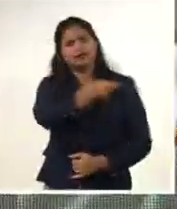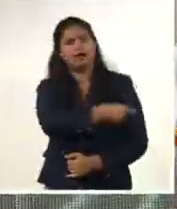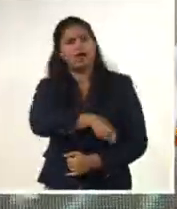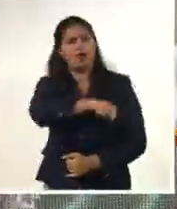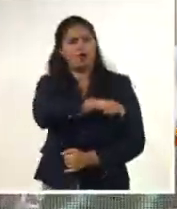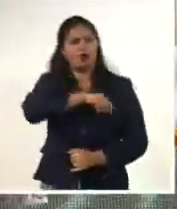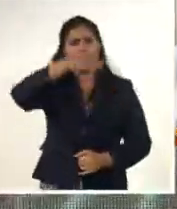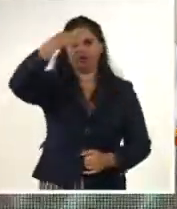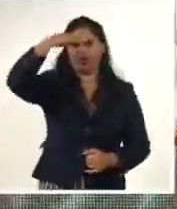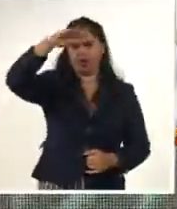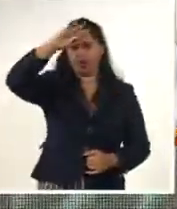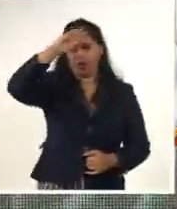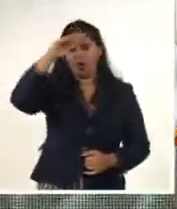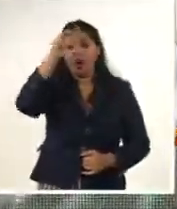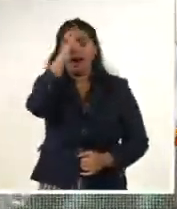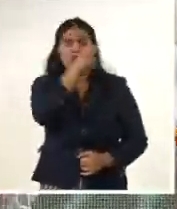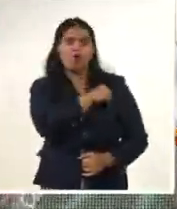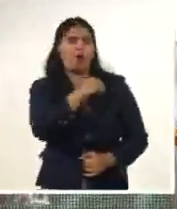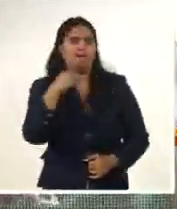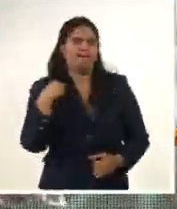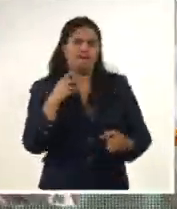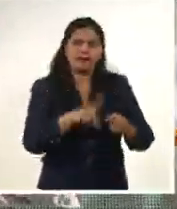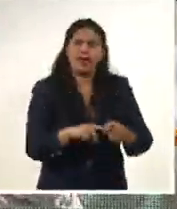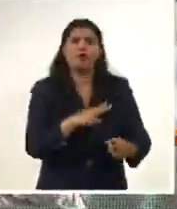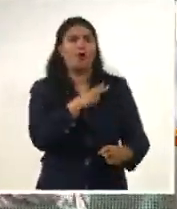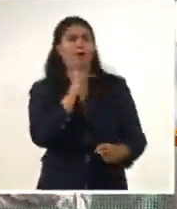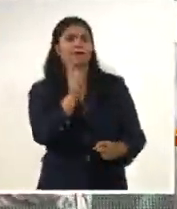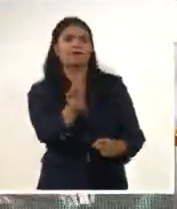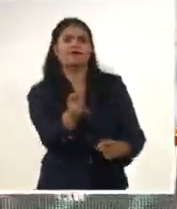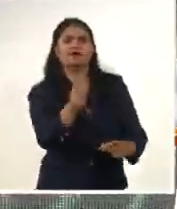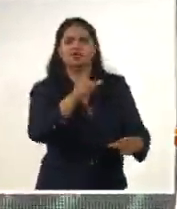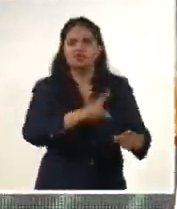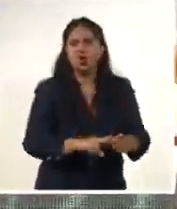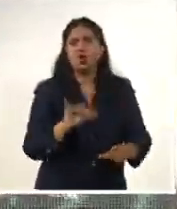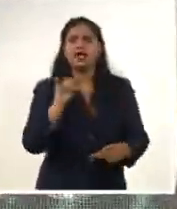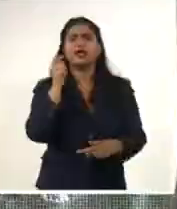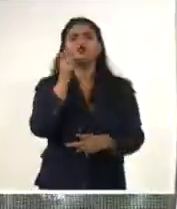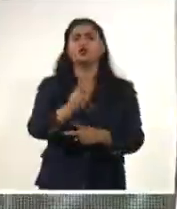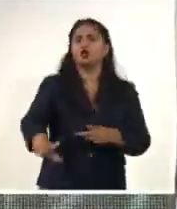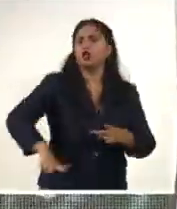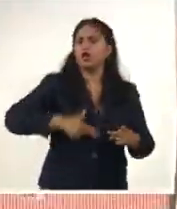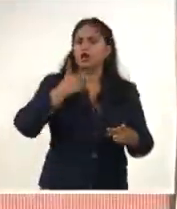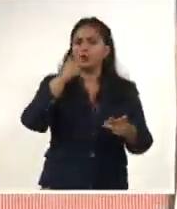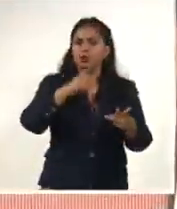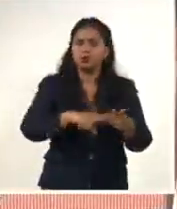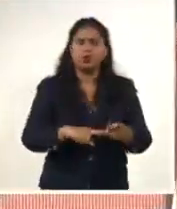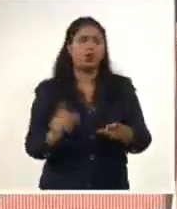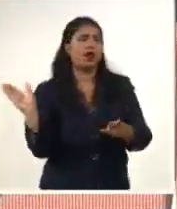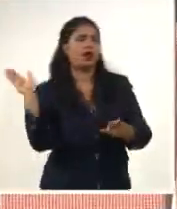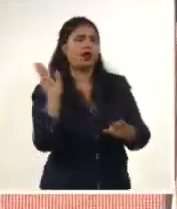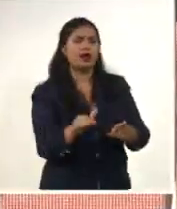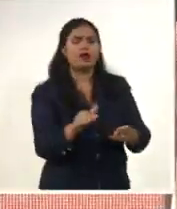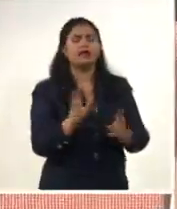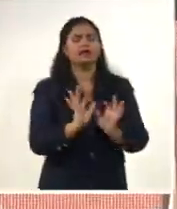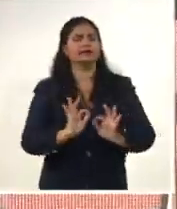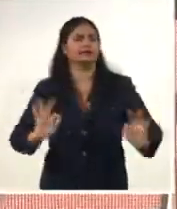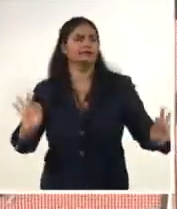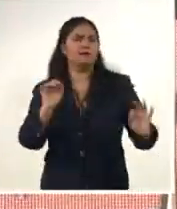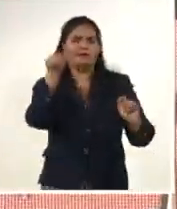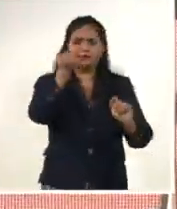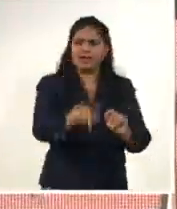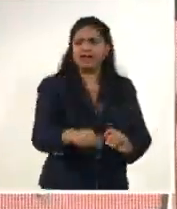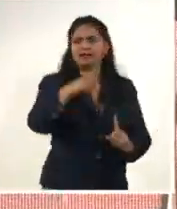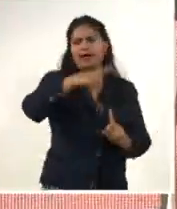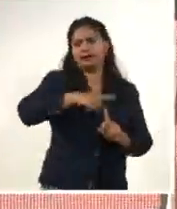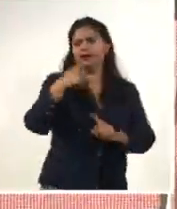a sus médicos, a sus entrenadores, a todos los que han venido, especialistas, técnicos, a